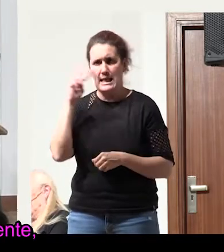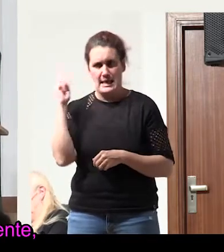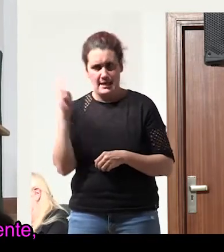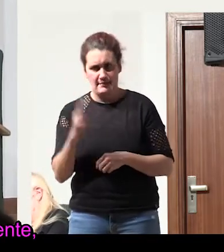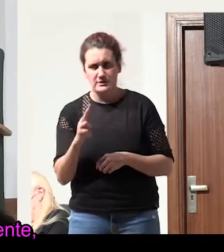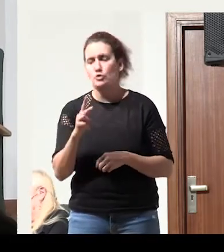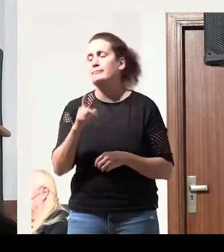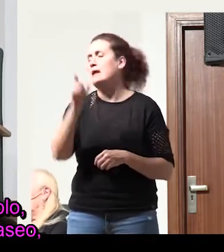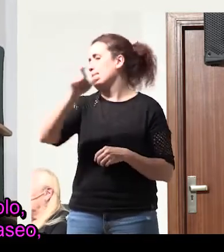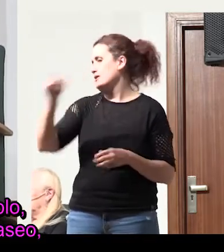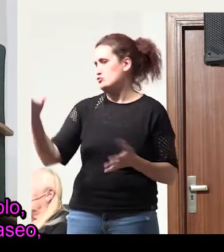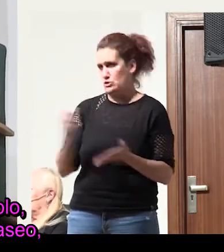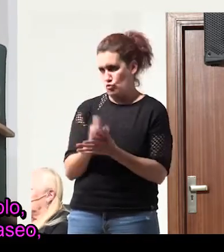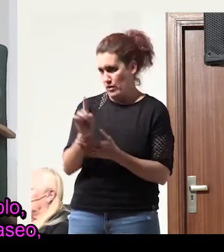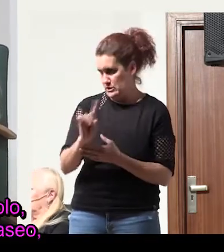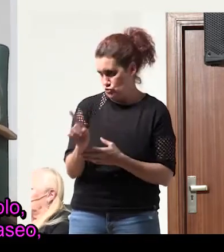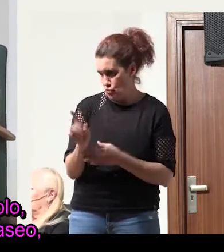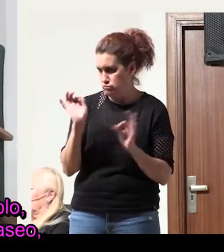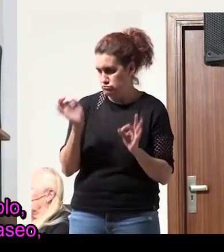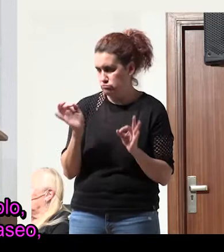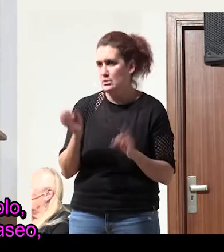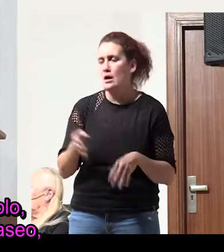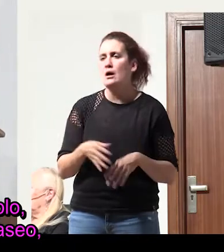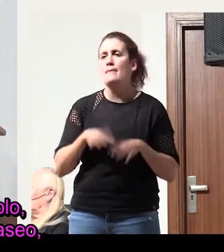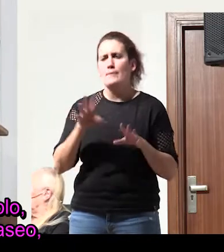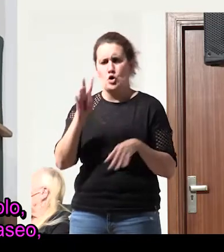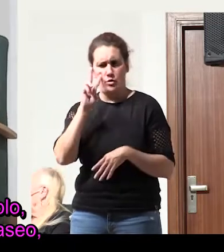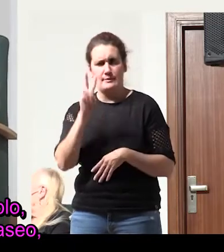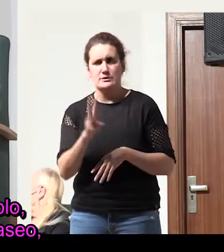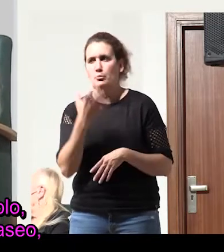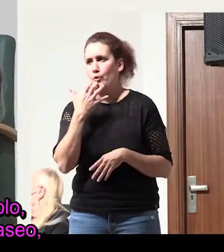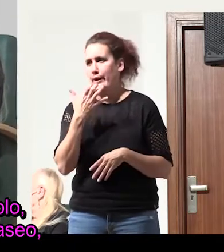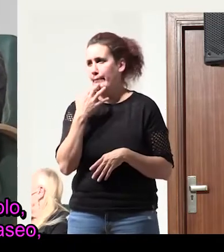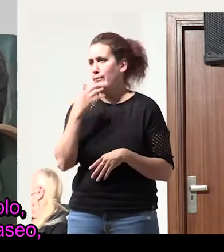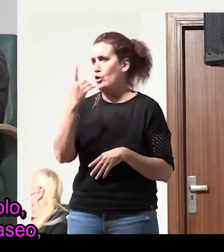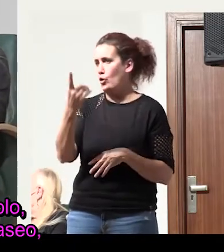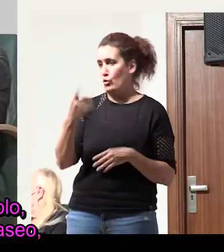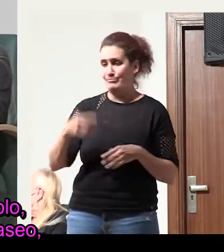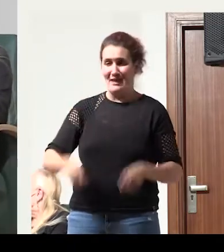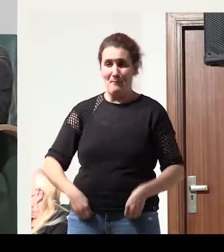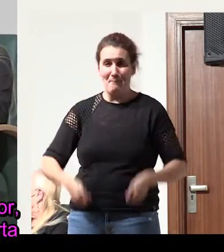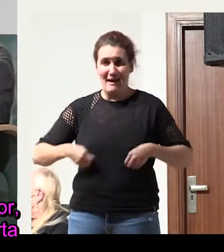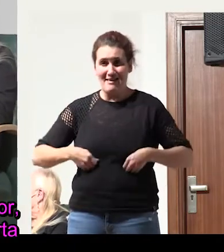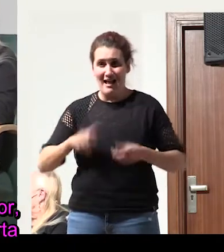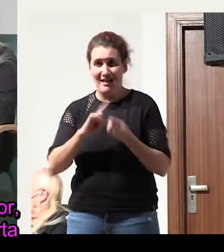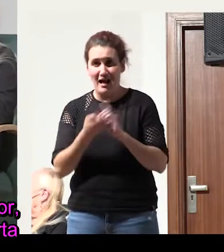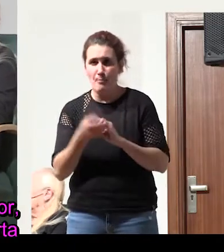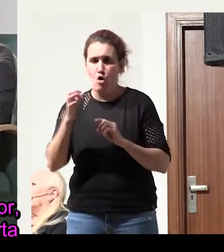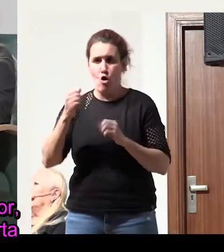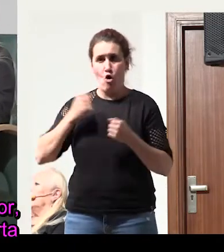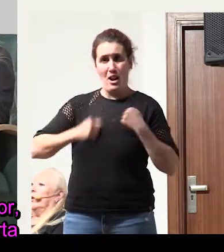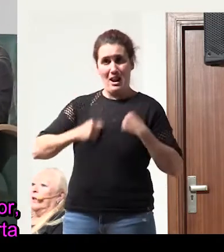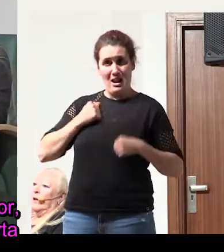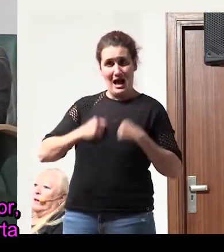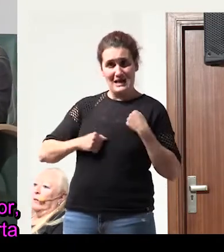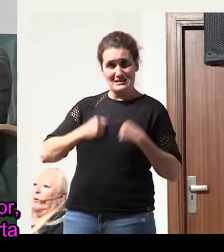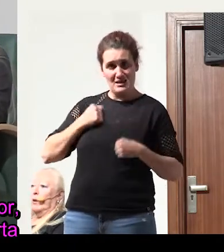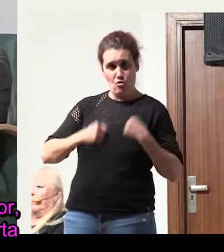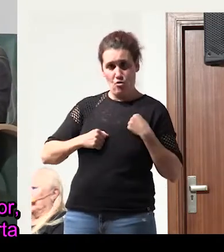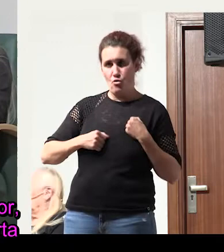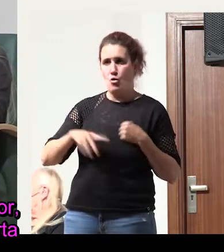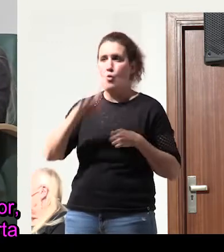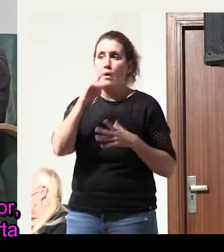mundo, evidentemente, pero sí he visto que, por ejemplo, en un cambio de pañal o en un aseo, cuando era una